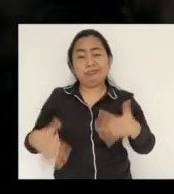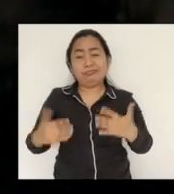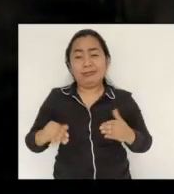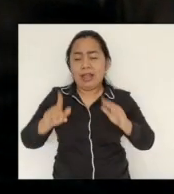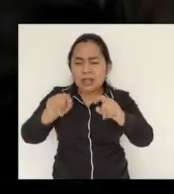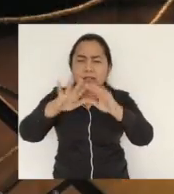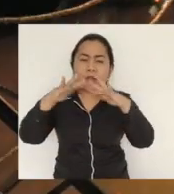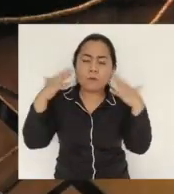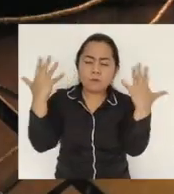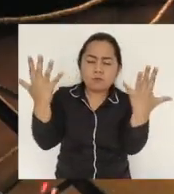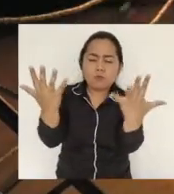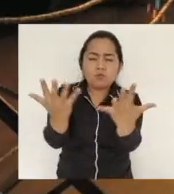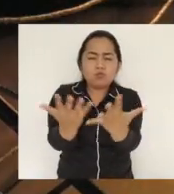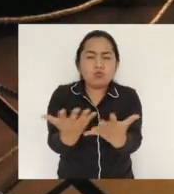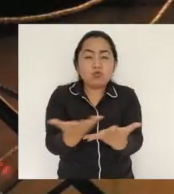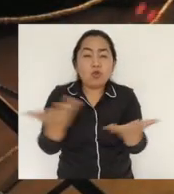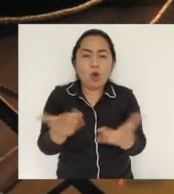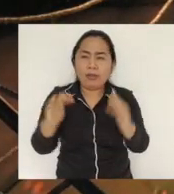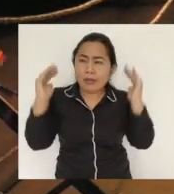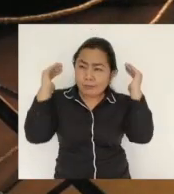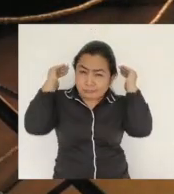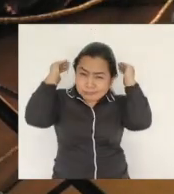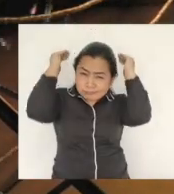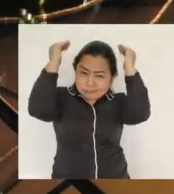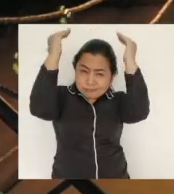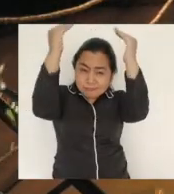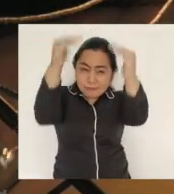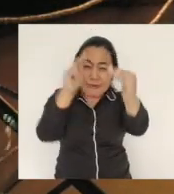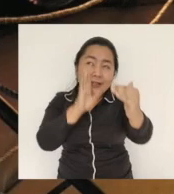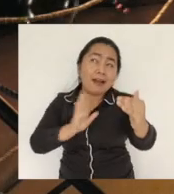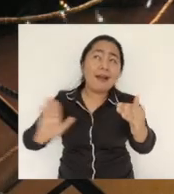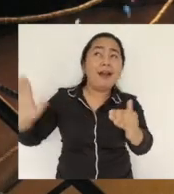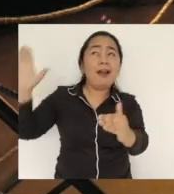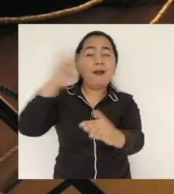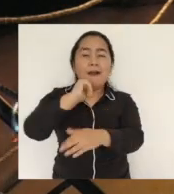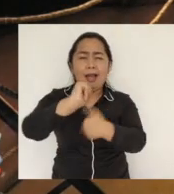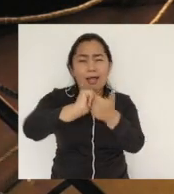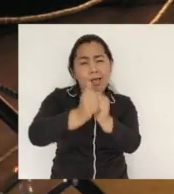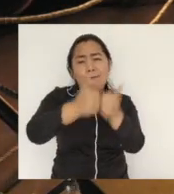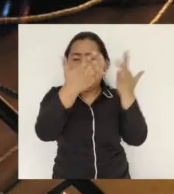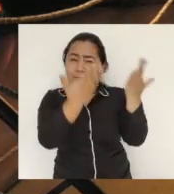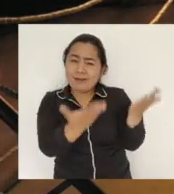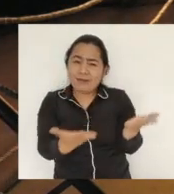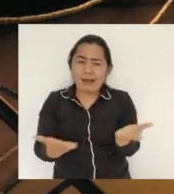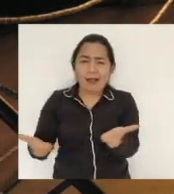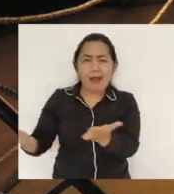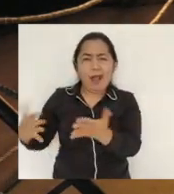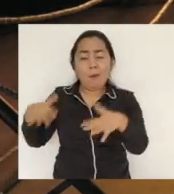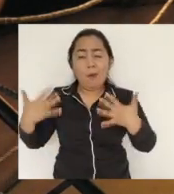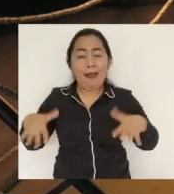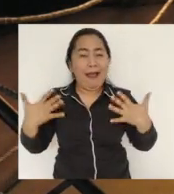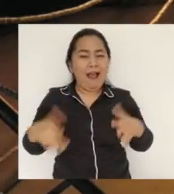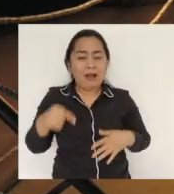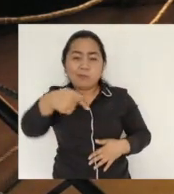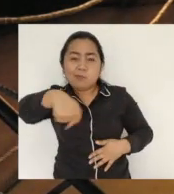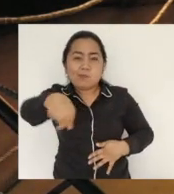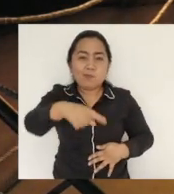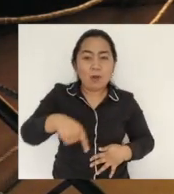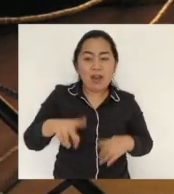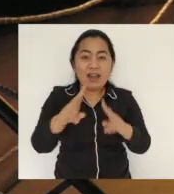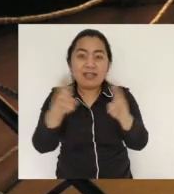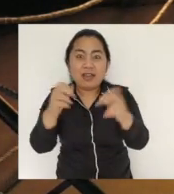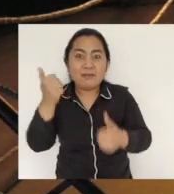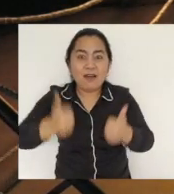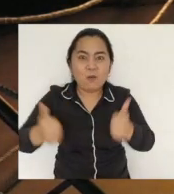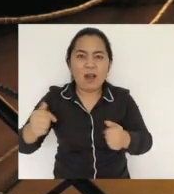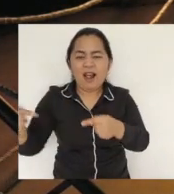espectacular mundo desde el Estadio Nacional de los Deportes. Bienvenidos al espectacular